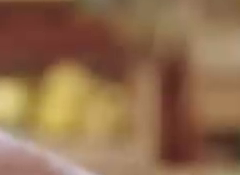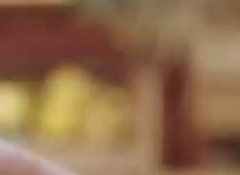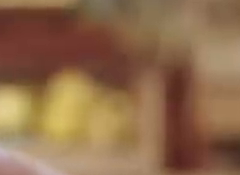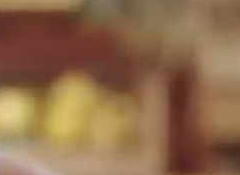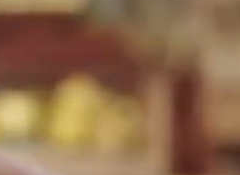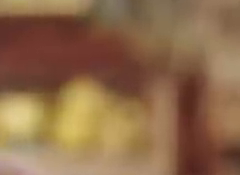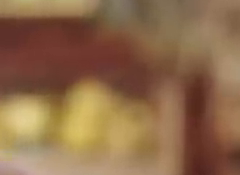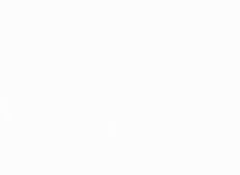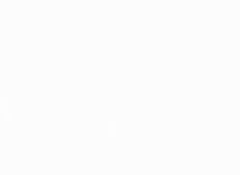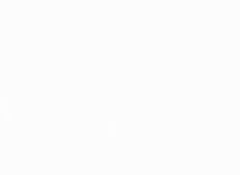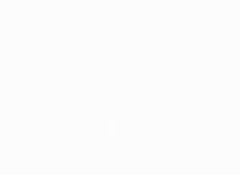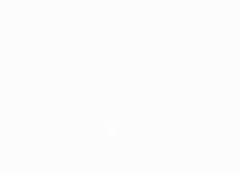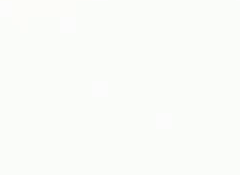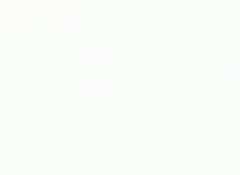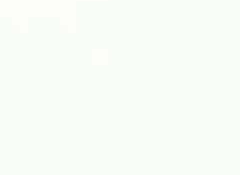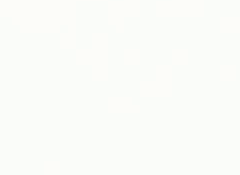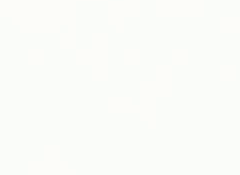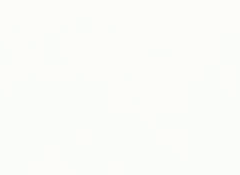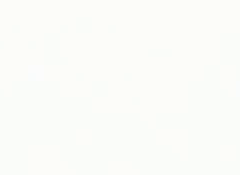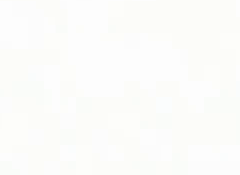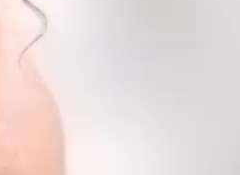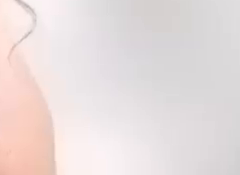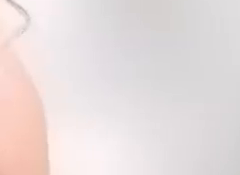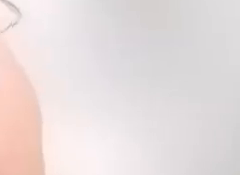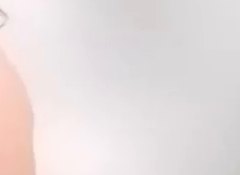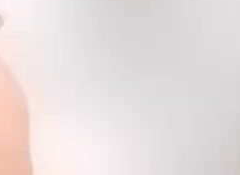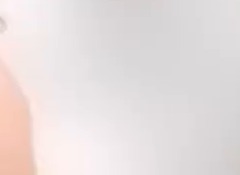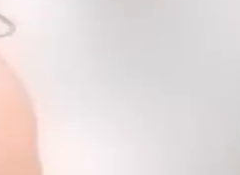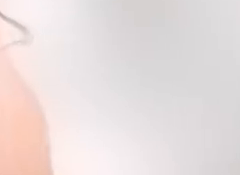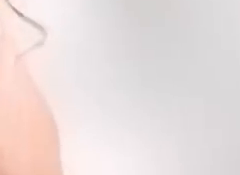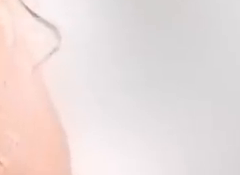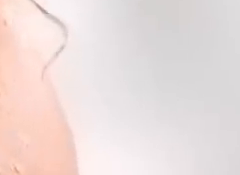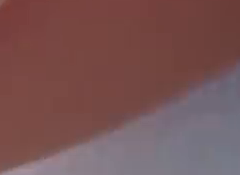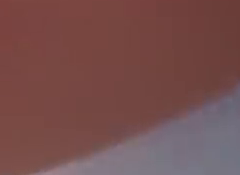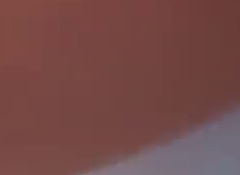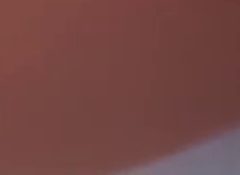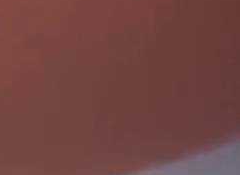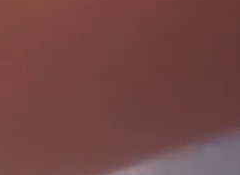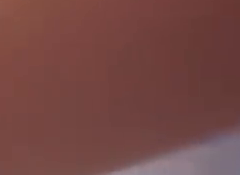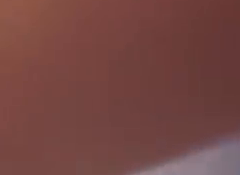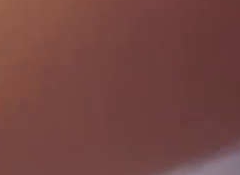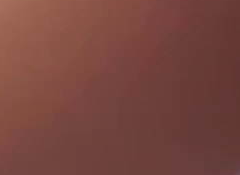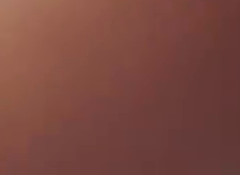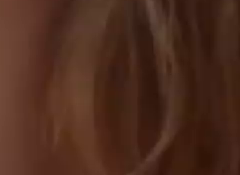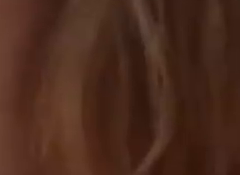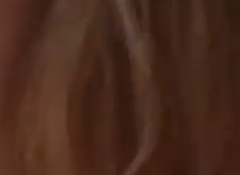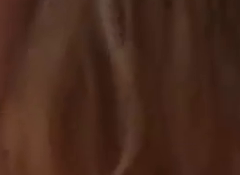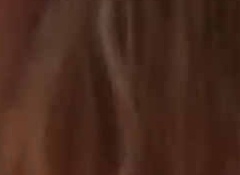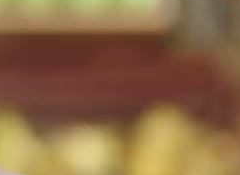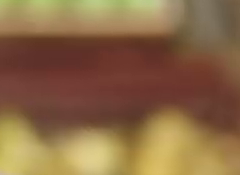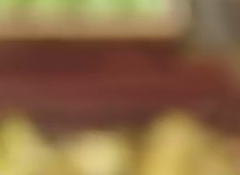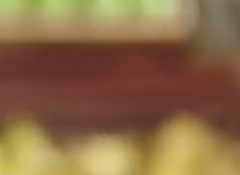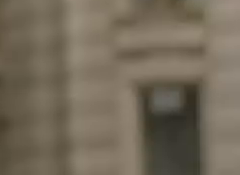favorita. Solo Dove tiene un cuarto de crema humectante y cuida tu prenda favorita como ningún otro jabón. Para una